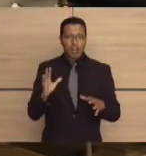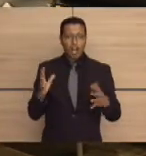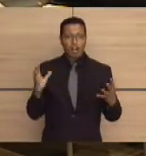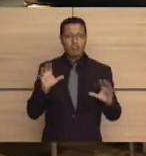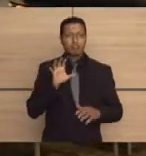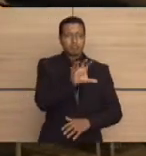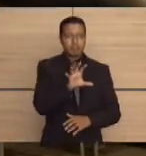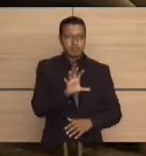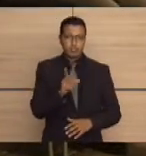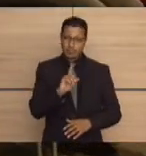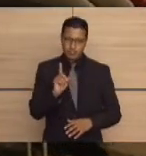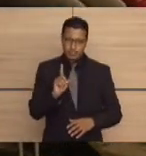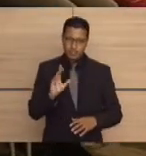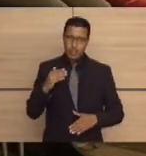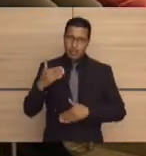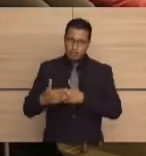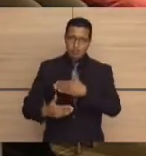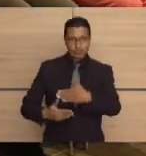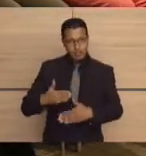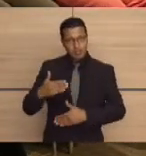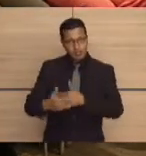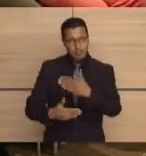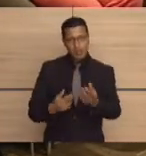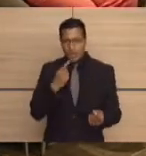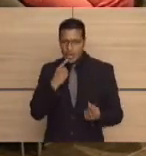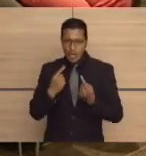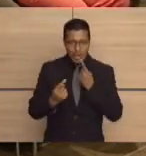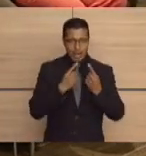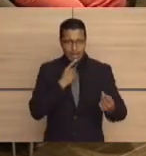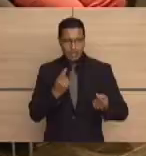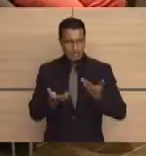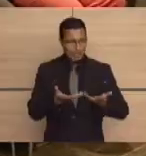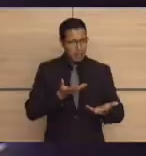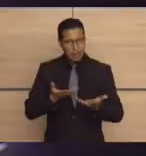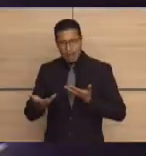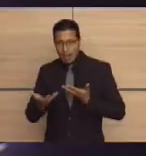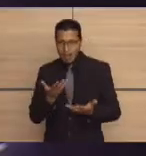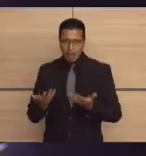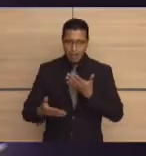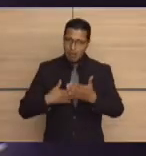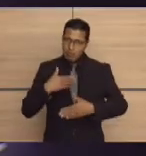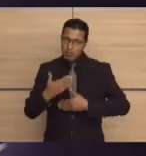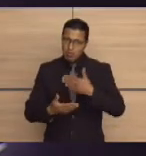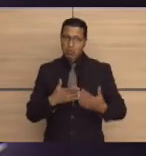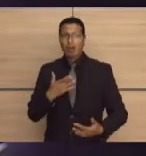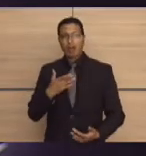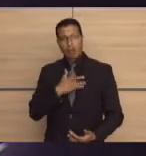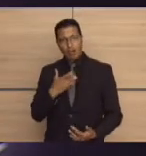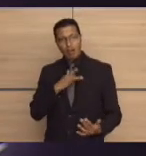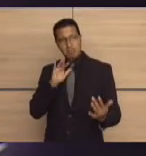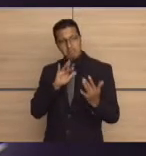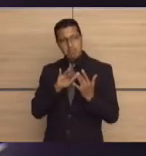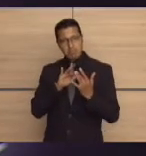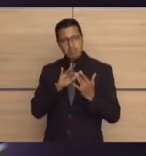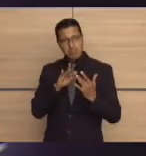vuelve una sola cosa en la medida en que va dialogando y va interactuando y va encontrando sus afinidades y sus